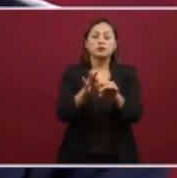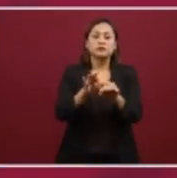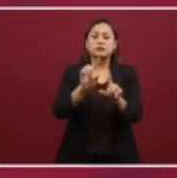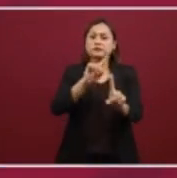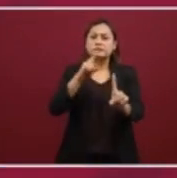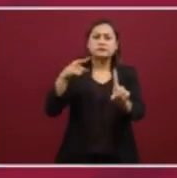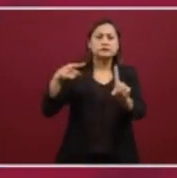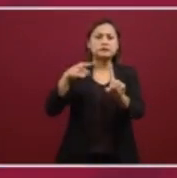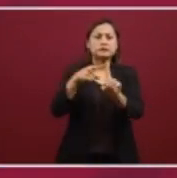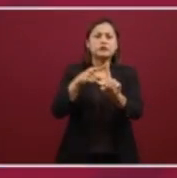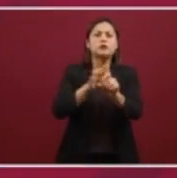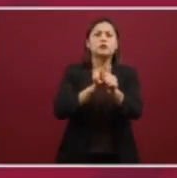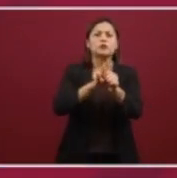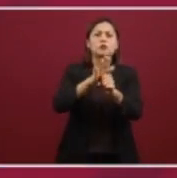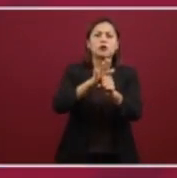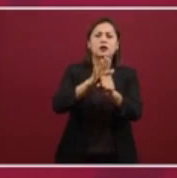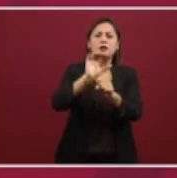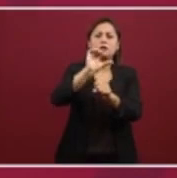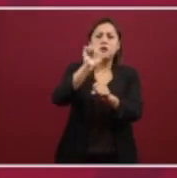comercial,